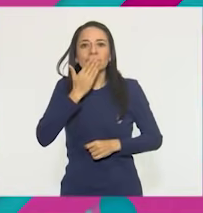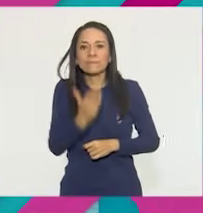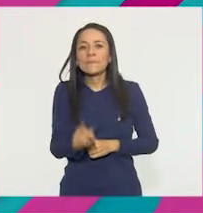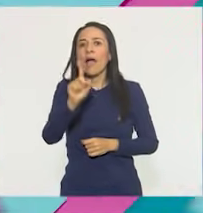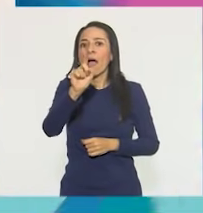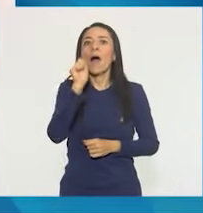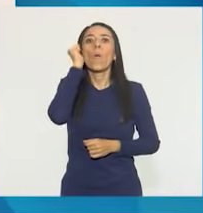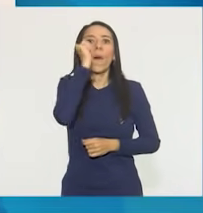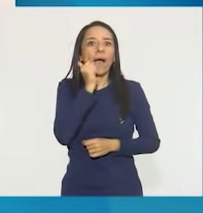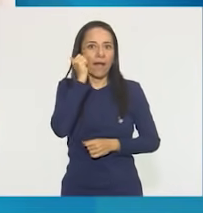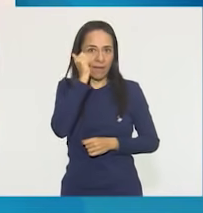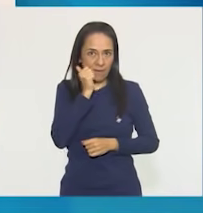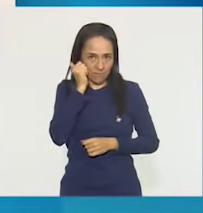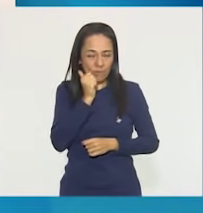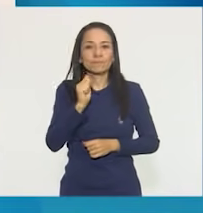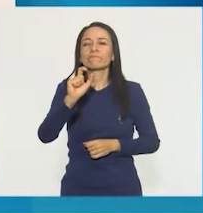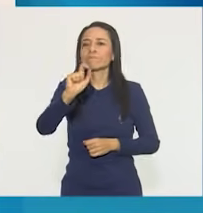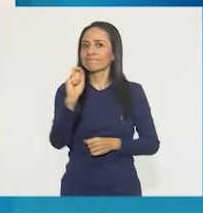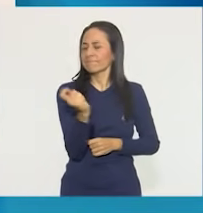segundos.